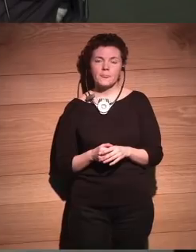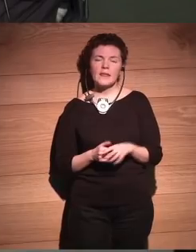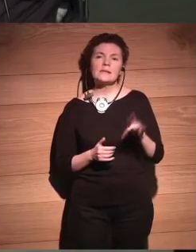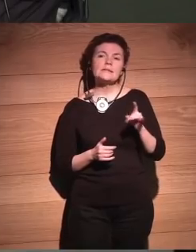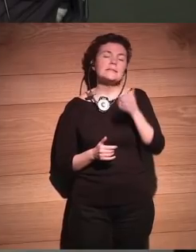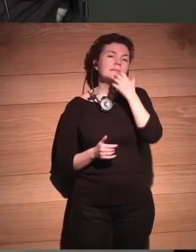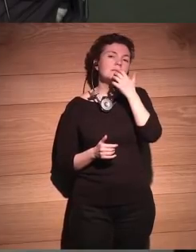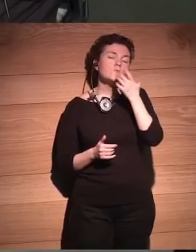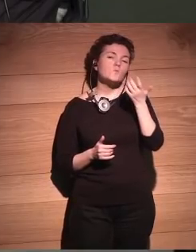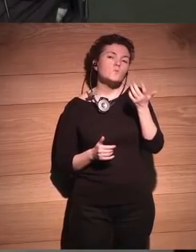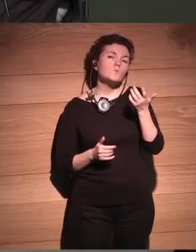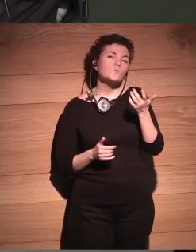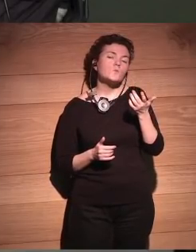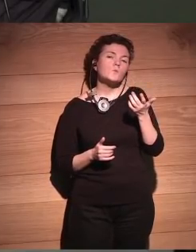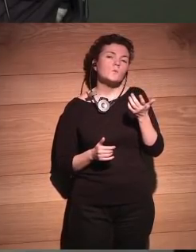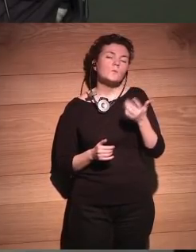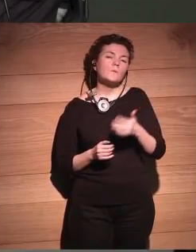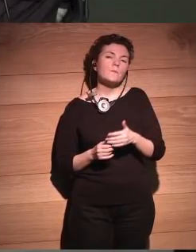Si abres